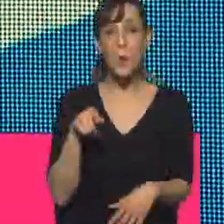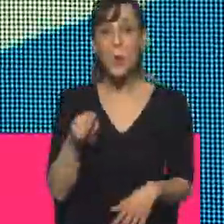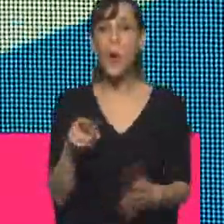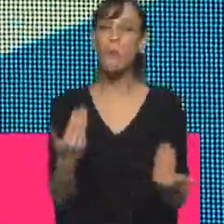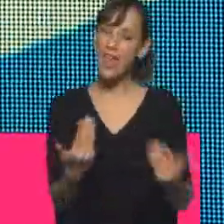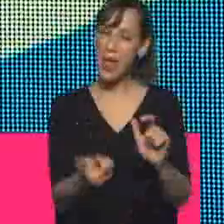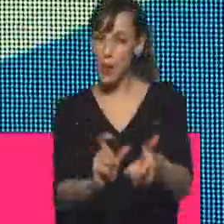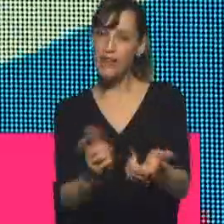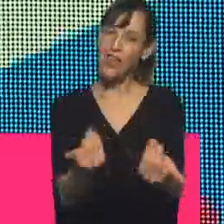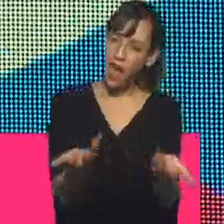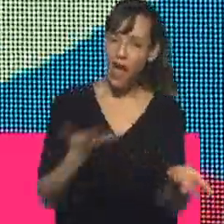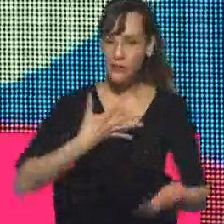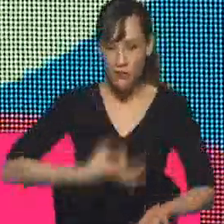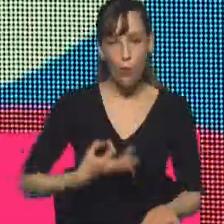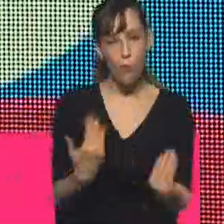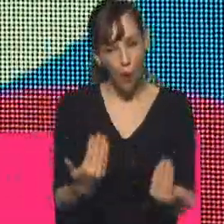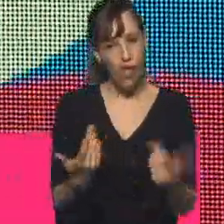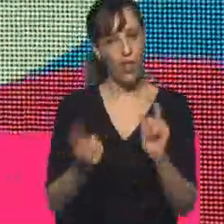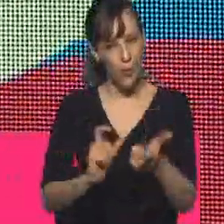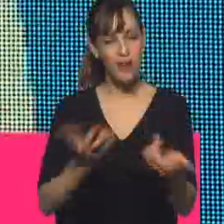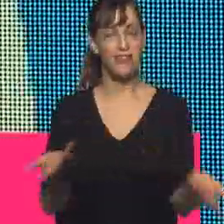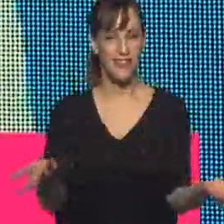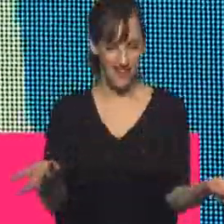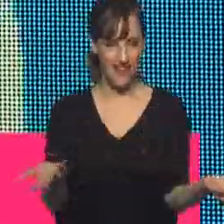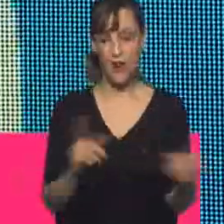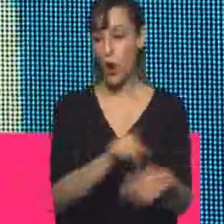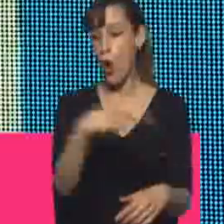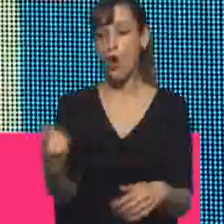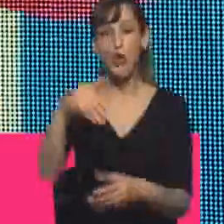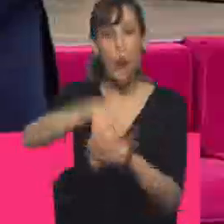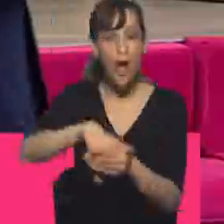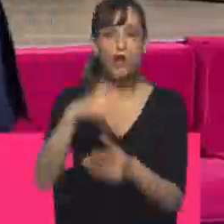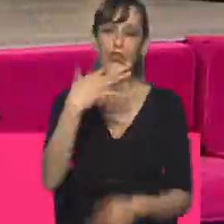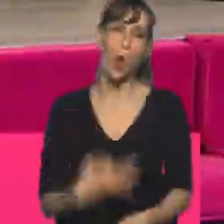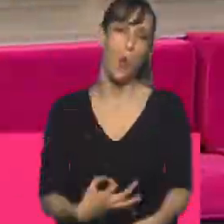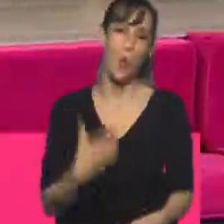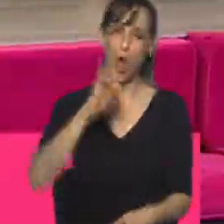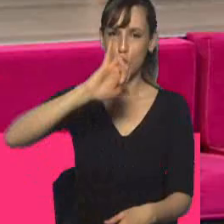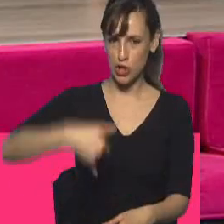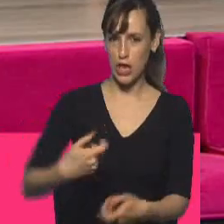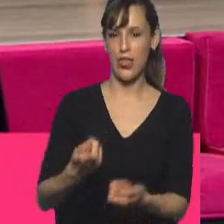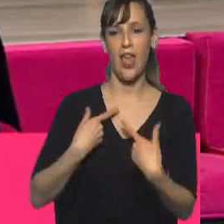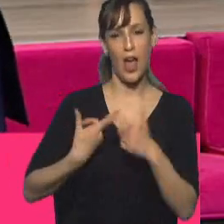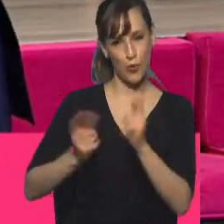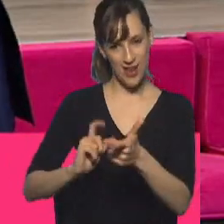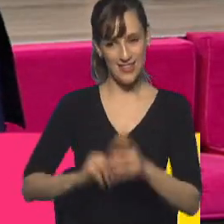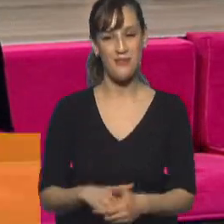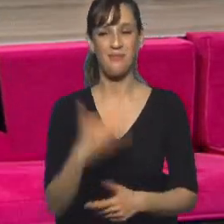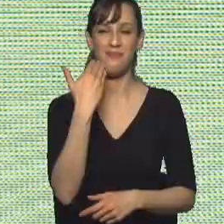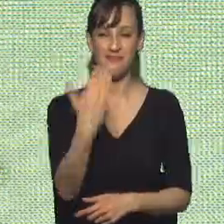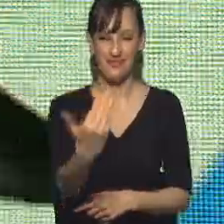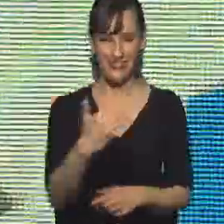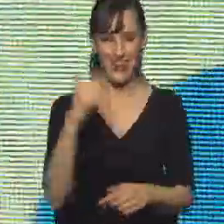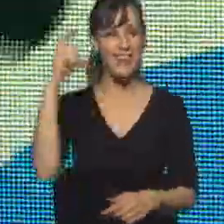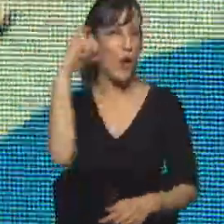actualizar un poquito, seguramente, ¿no? El otro me lo va a actualizar, pero yo que me quiero quedar acá, no mama, ¿no? Excelente, Goro, muchísimas gracias, ¿eh? Brillante.